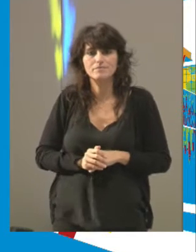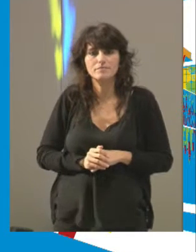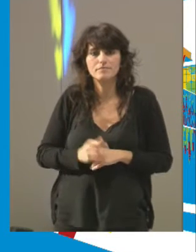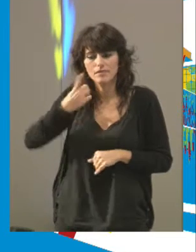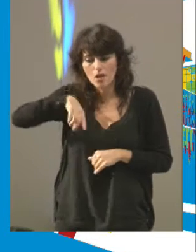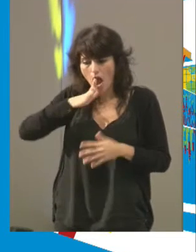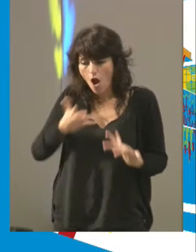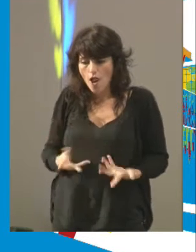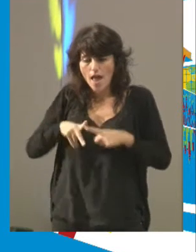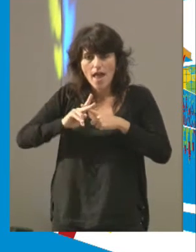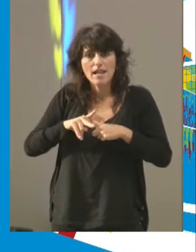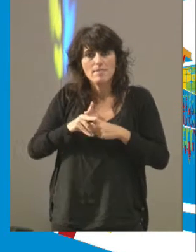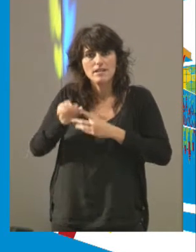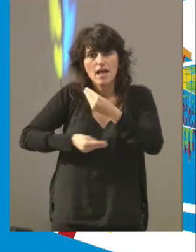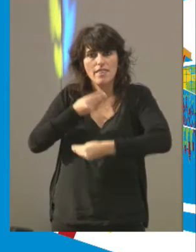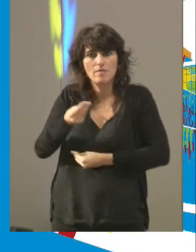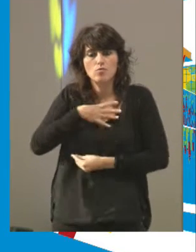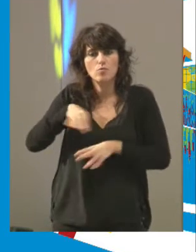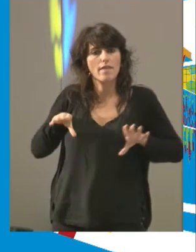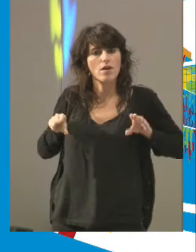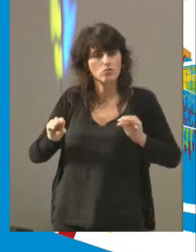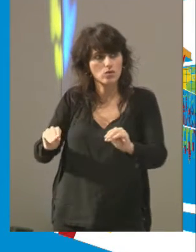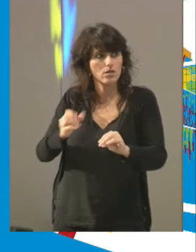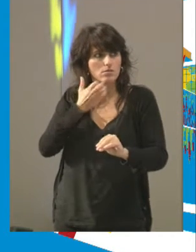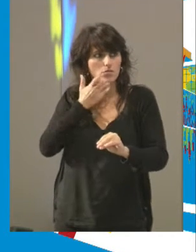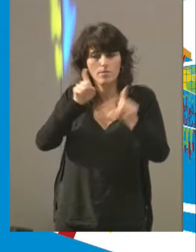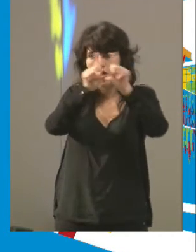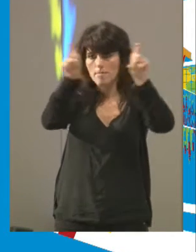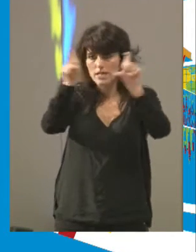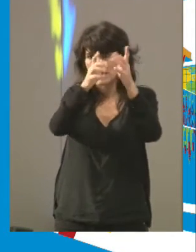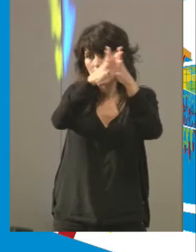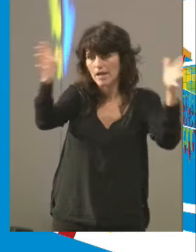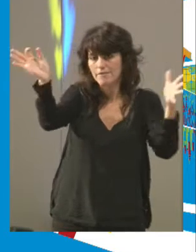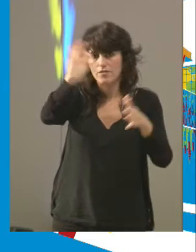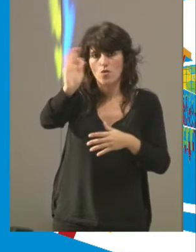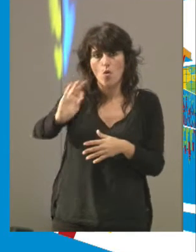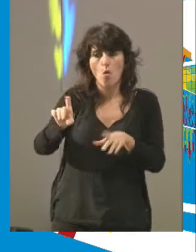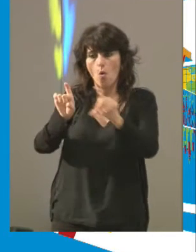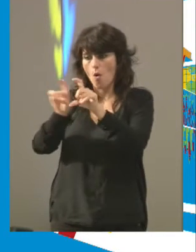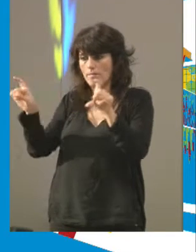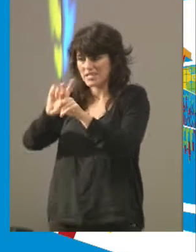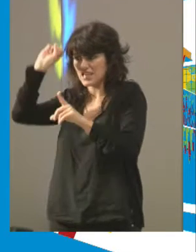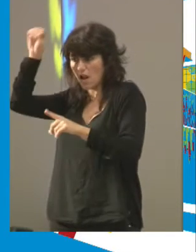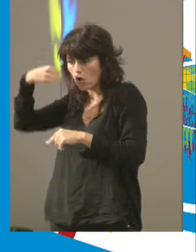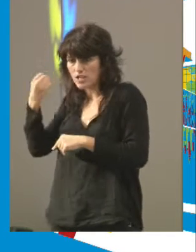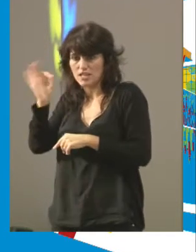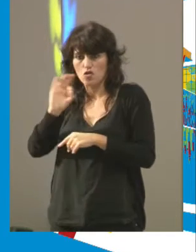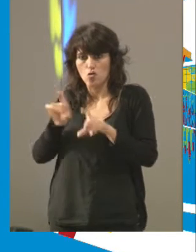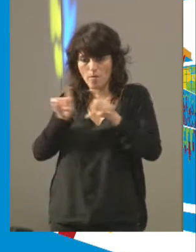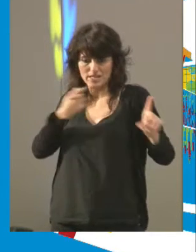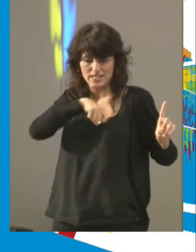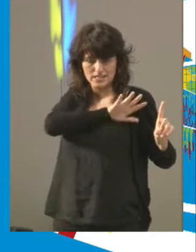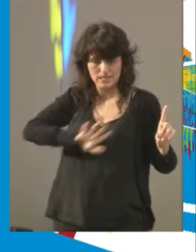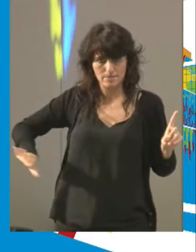Y estamos haciendo una herramienta que se puede utilizar pues, desde las grandes empresas a empresas aragonesas o empresas nacionales de